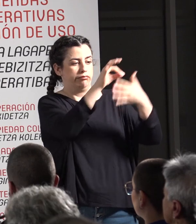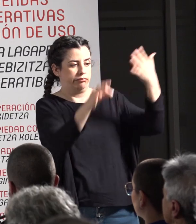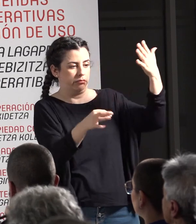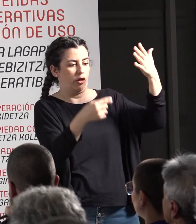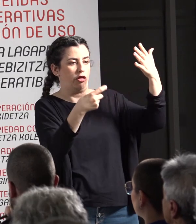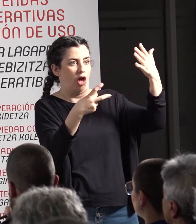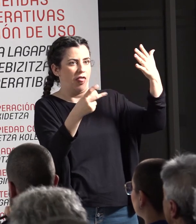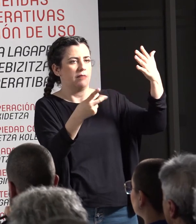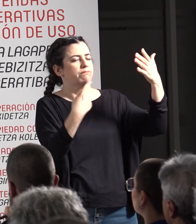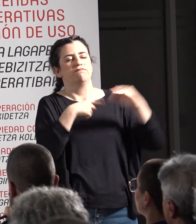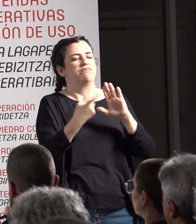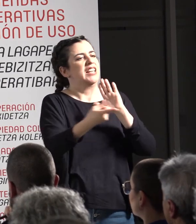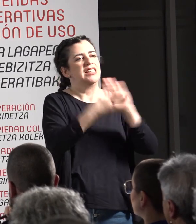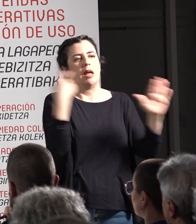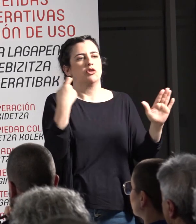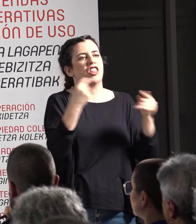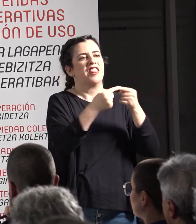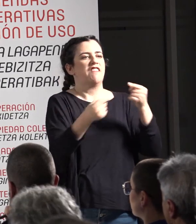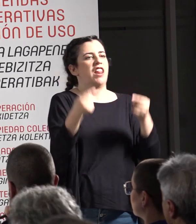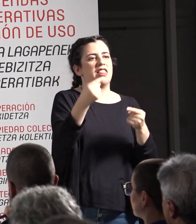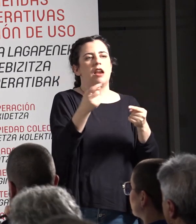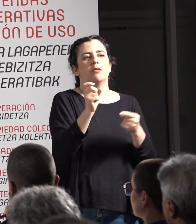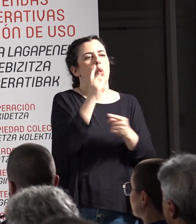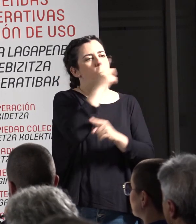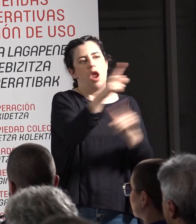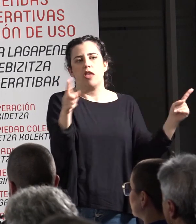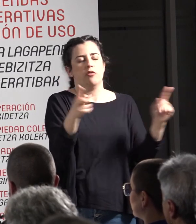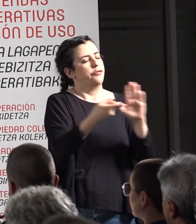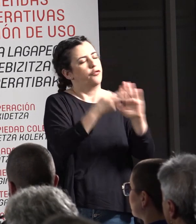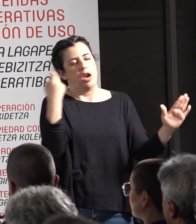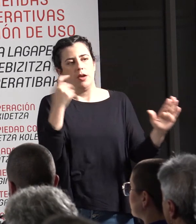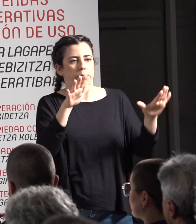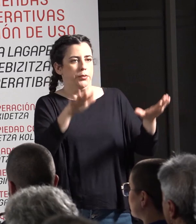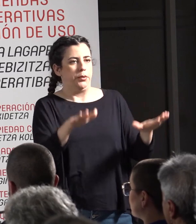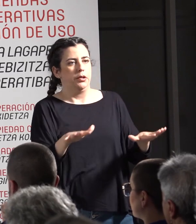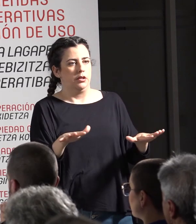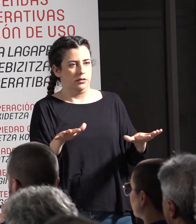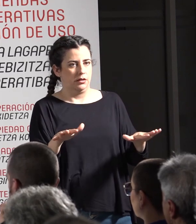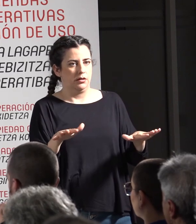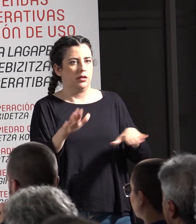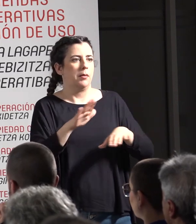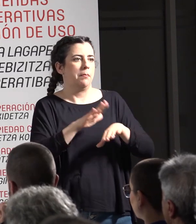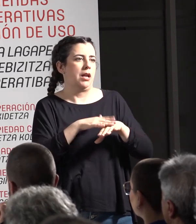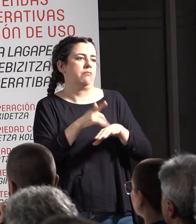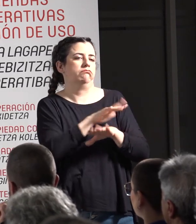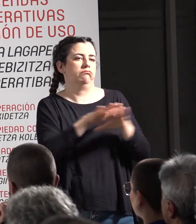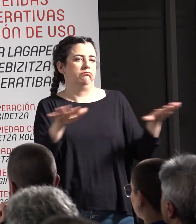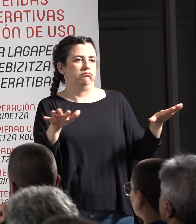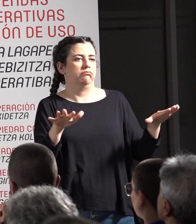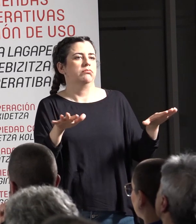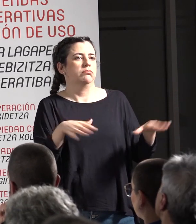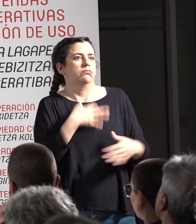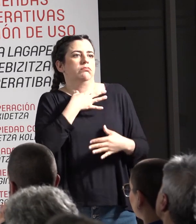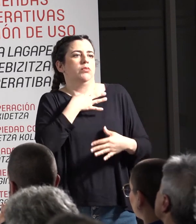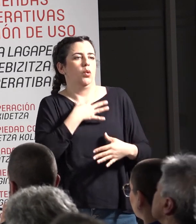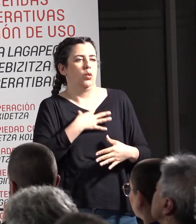el diferencial durante 12 meses para que pudieran amoldar esa subida del Euribor. Entonces,